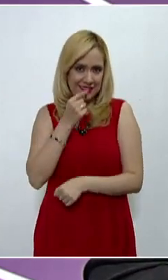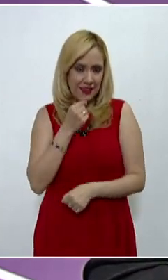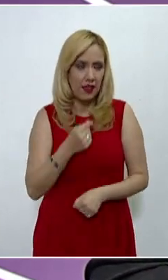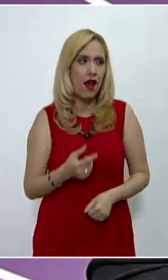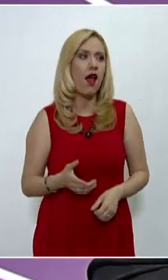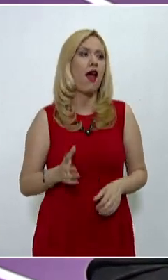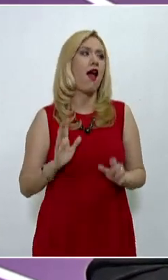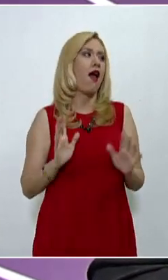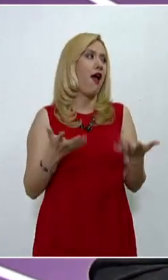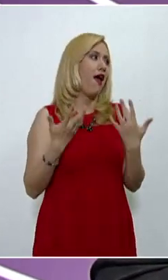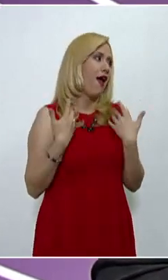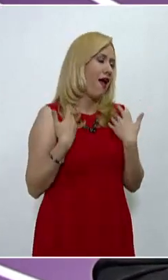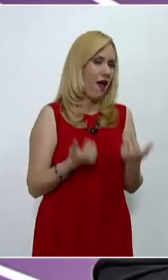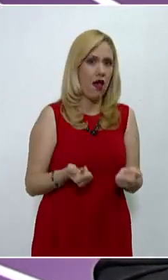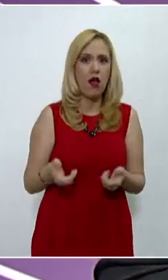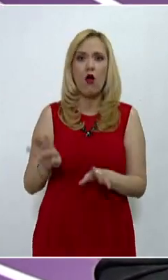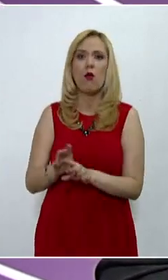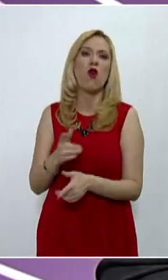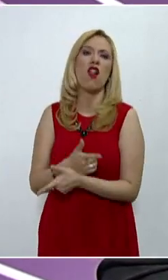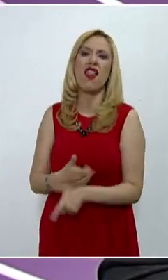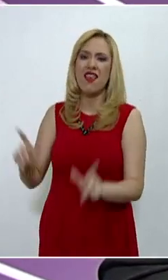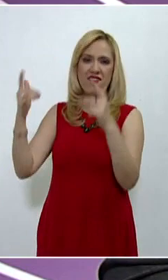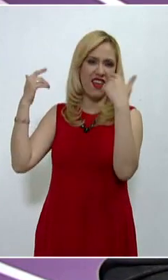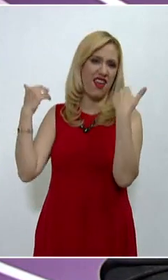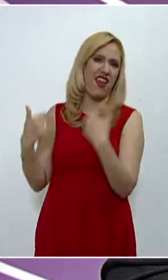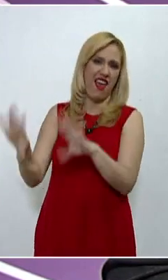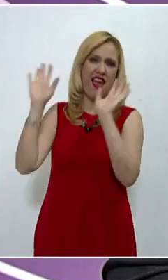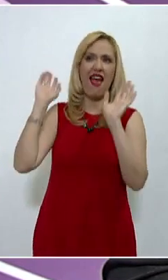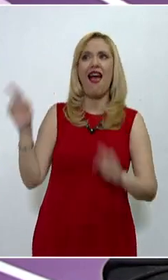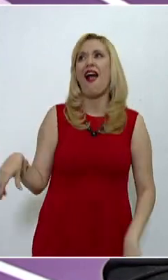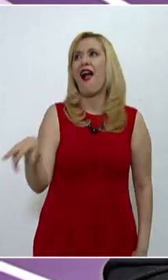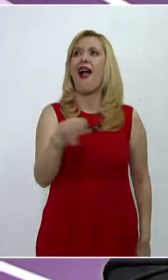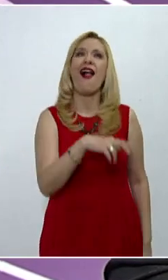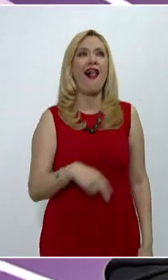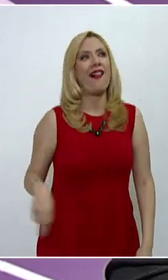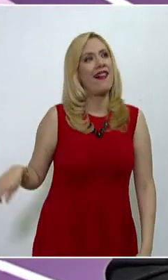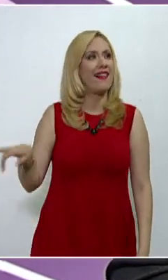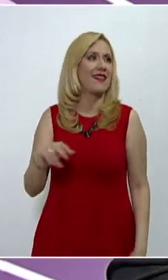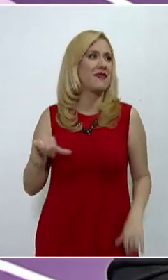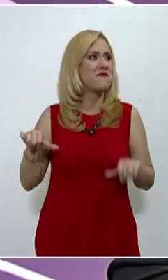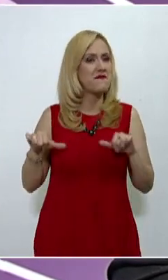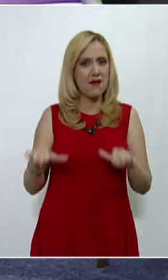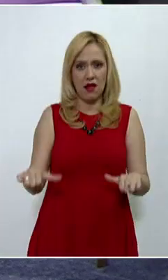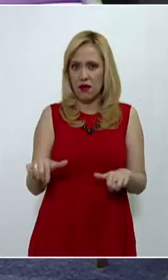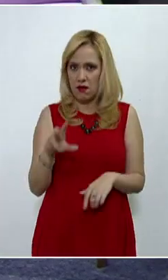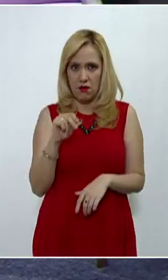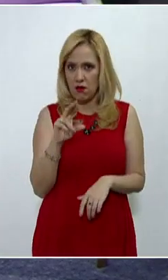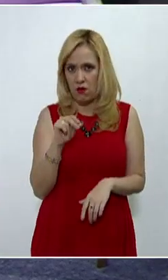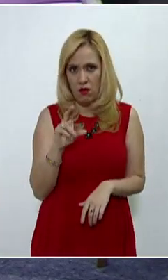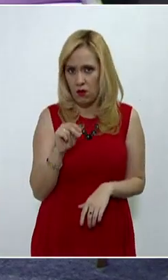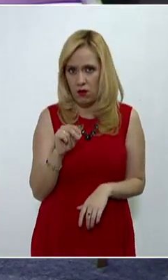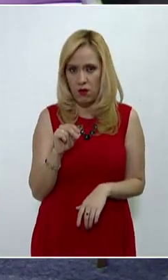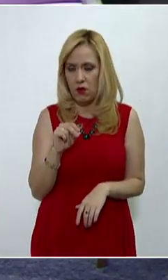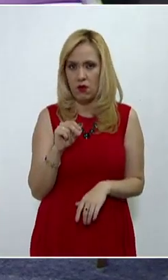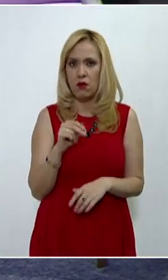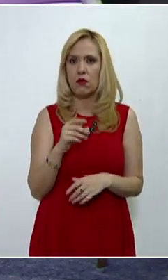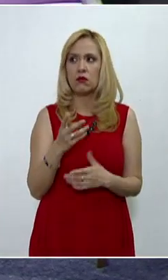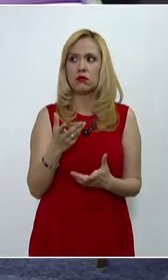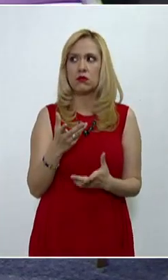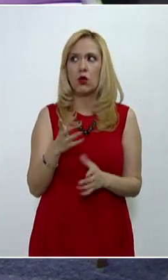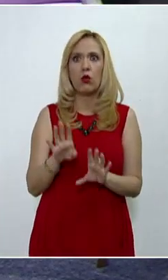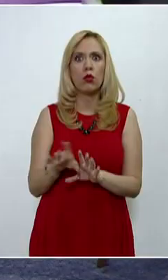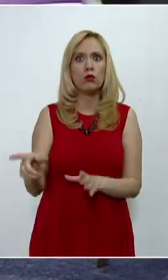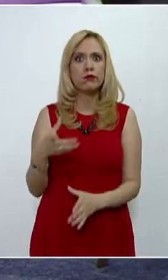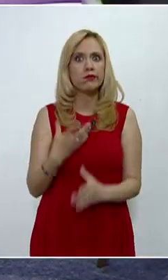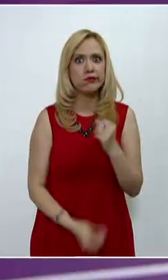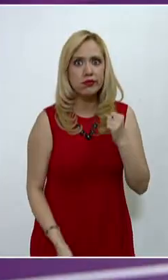dejar a los delincuentes en la calle, no significan, digamos, no hay un riesgo de fuga. ¿Cómo evitamos